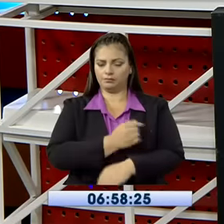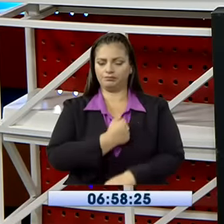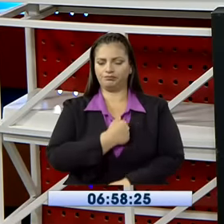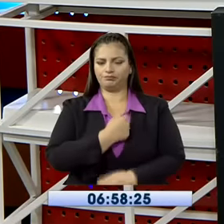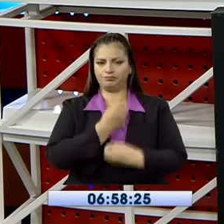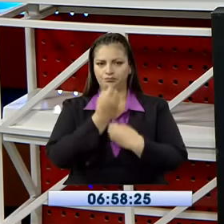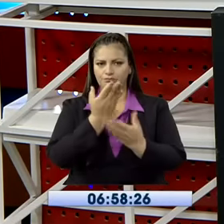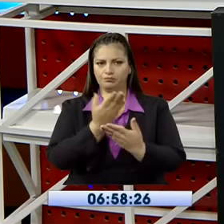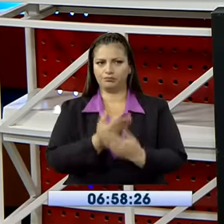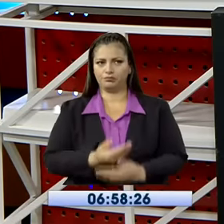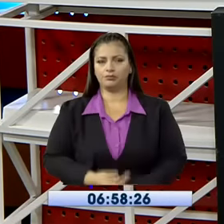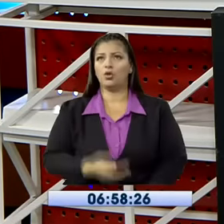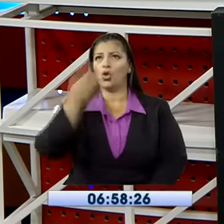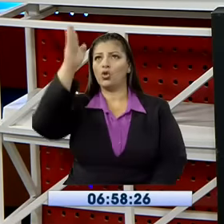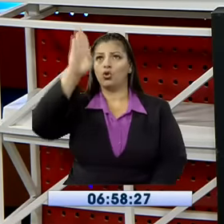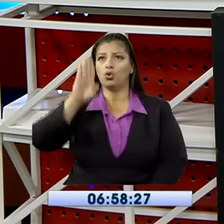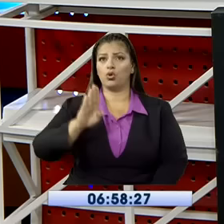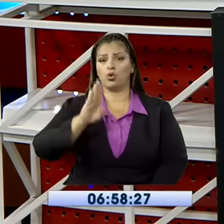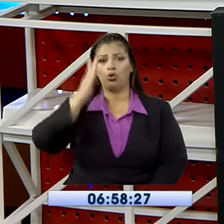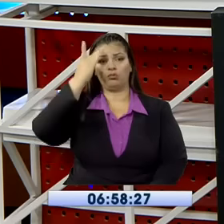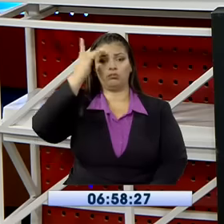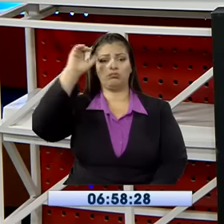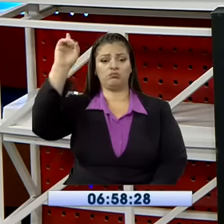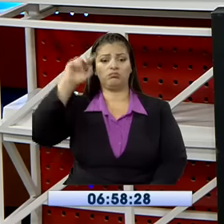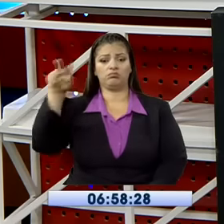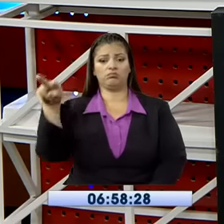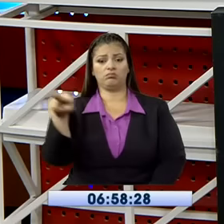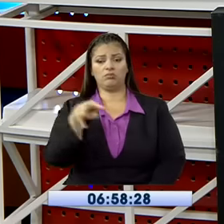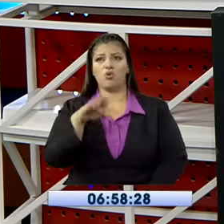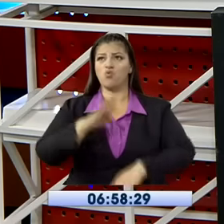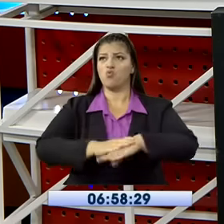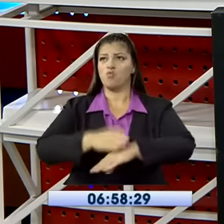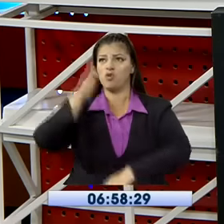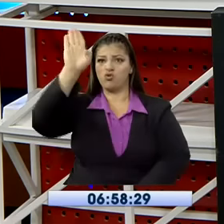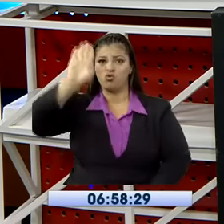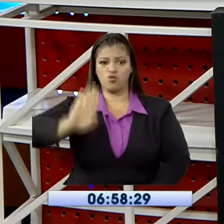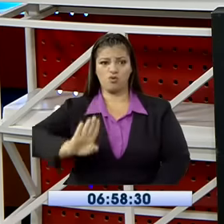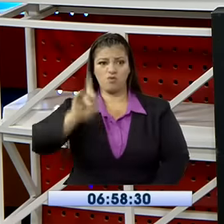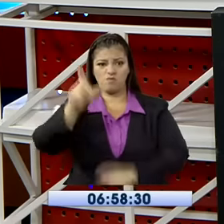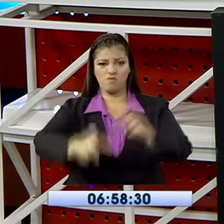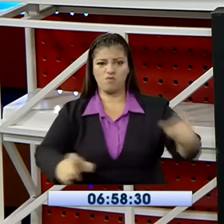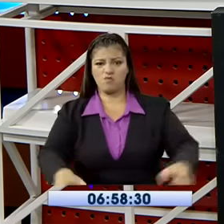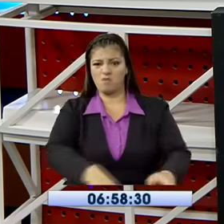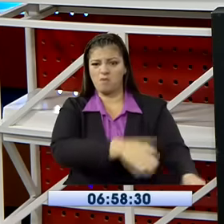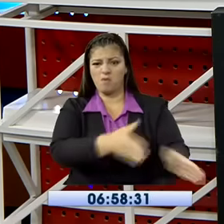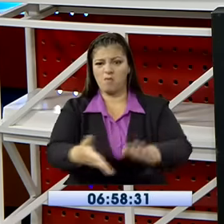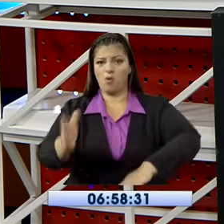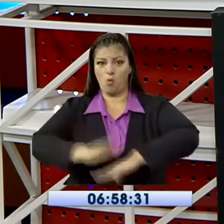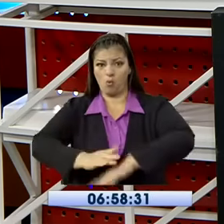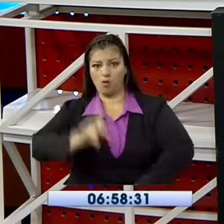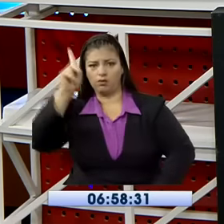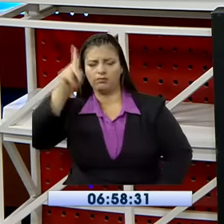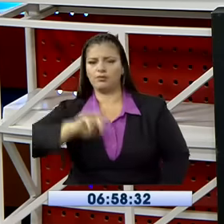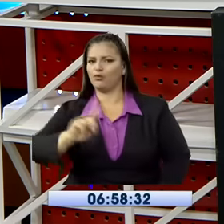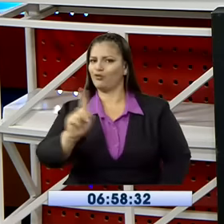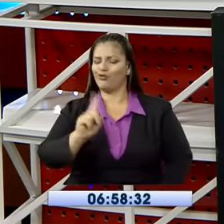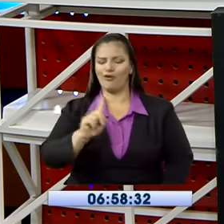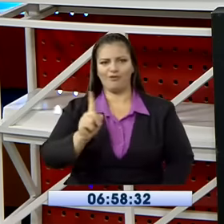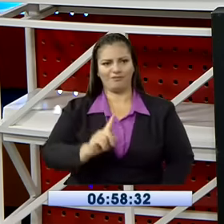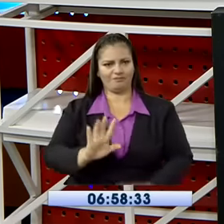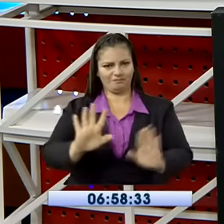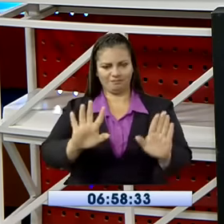decisiones de Dios porque en todo interviene Dios yo no he dicho que Dios los mandó a matar dije que es una decisión de Dios en la que interviene